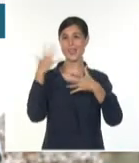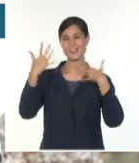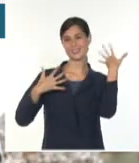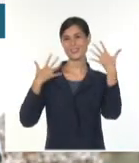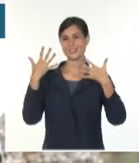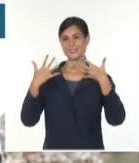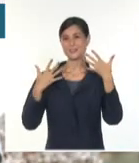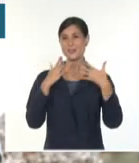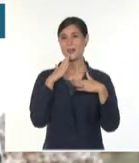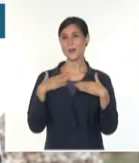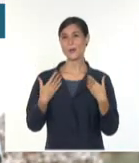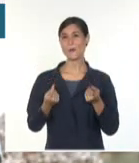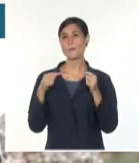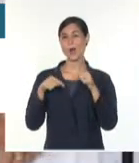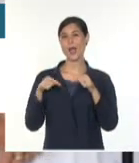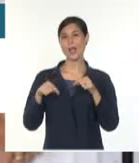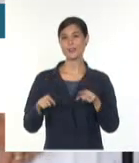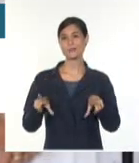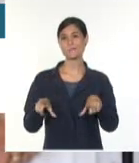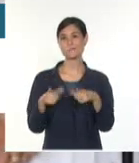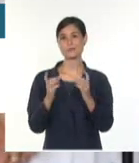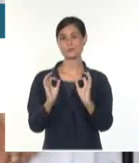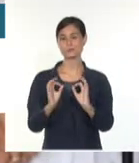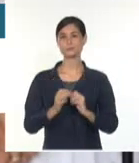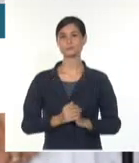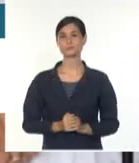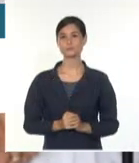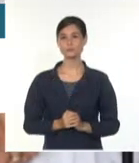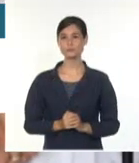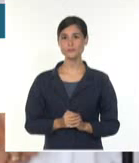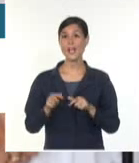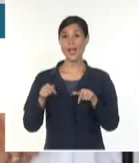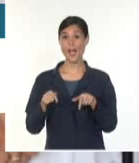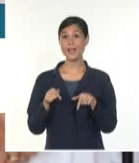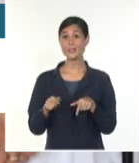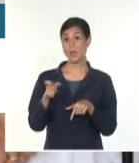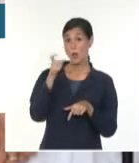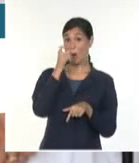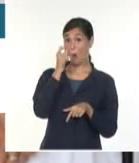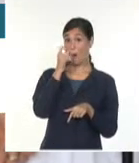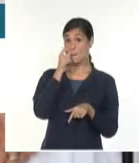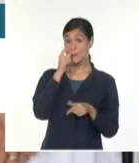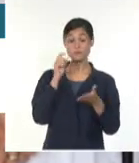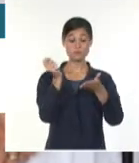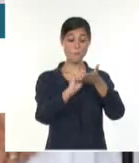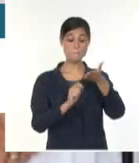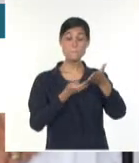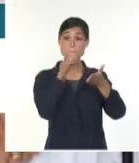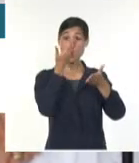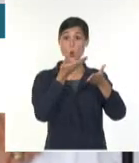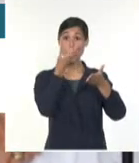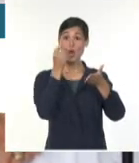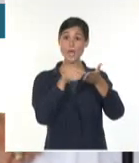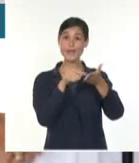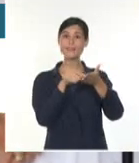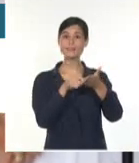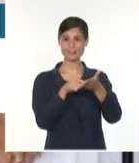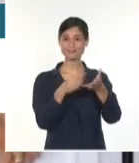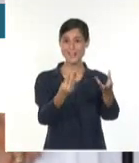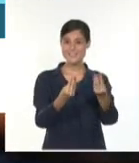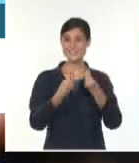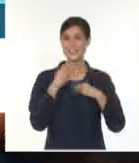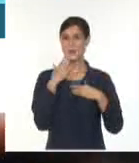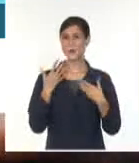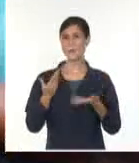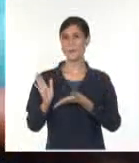presente edición de la jornada cucalambe allí el poeta Luis Mariano Estrada segura se alzó con el premio en el concurso décima